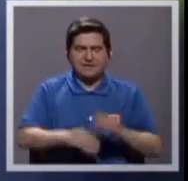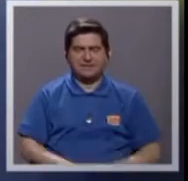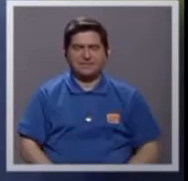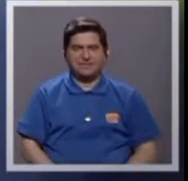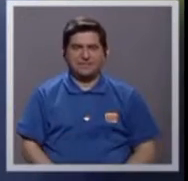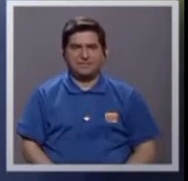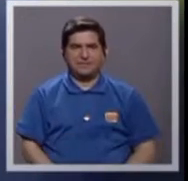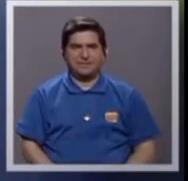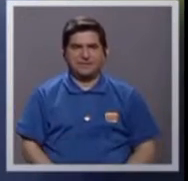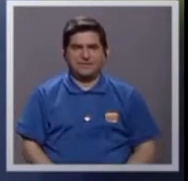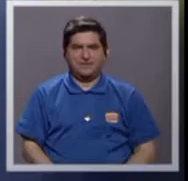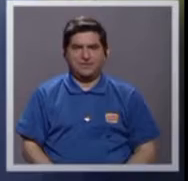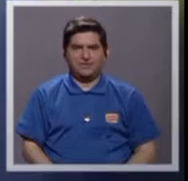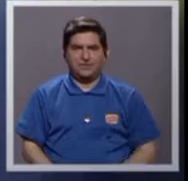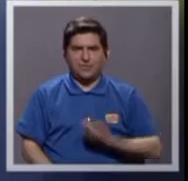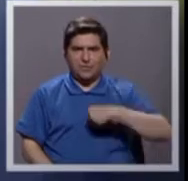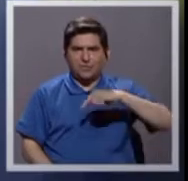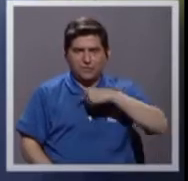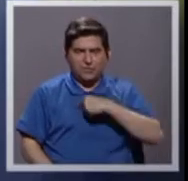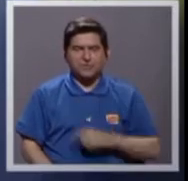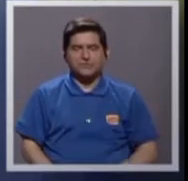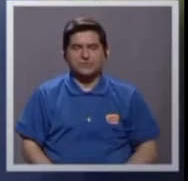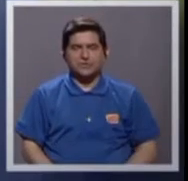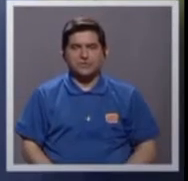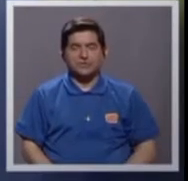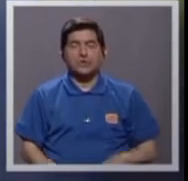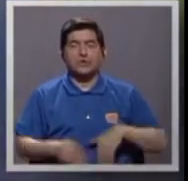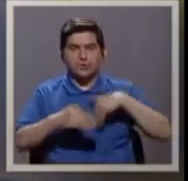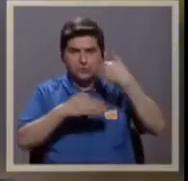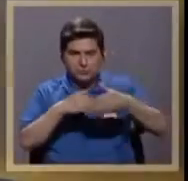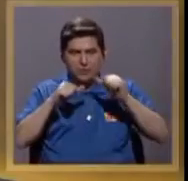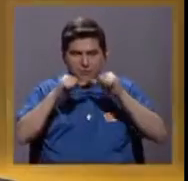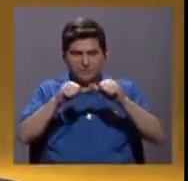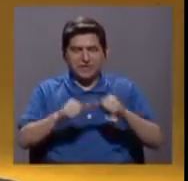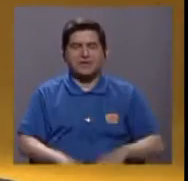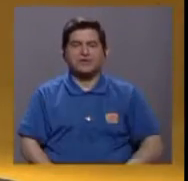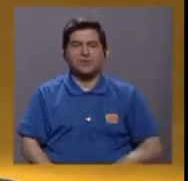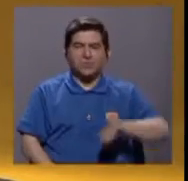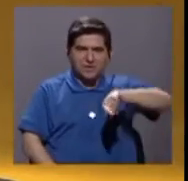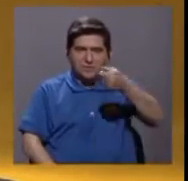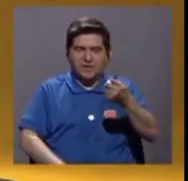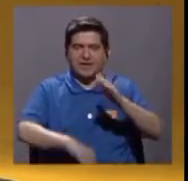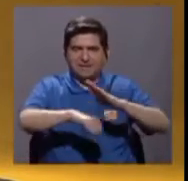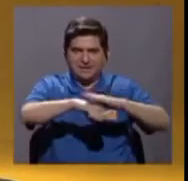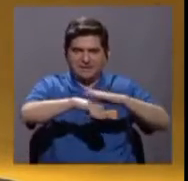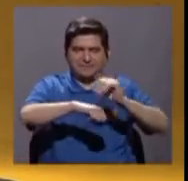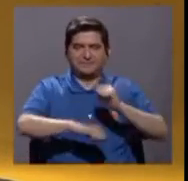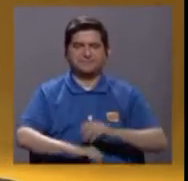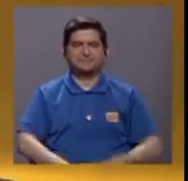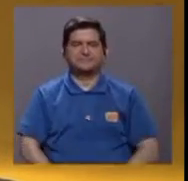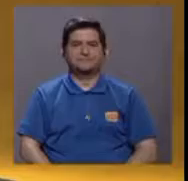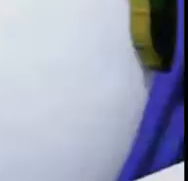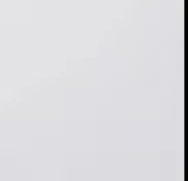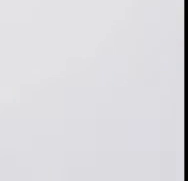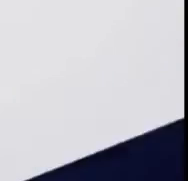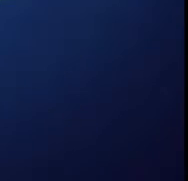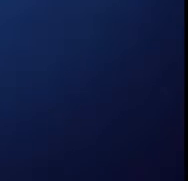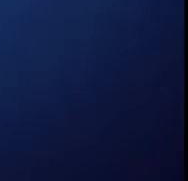Marta, vamos a sostenernos una vez que el canal nos lo indique.